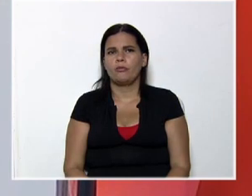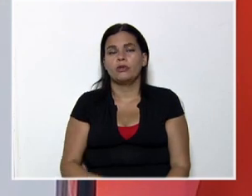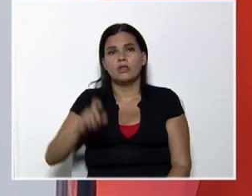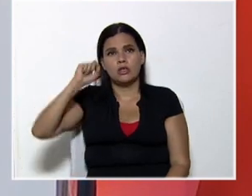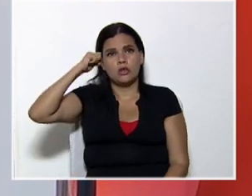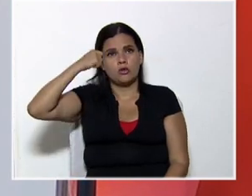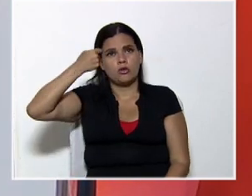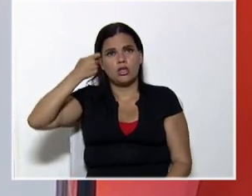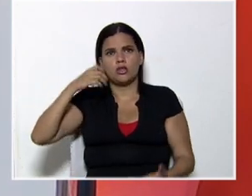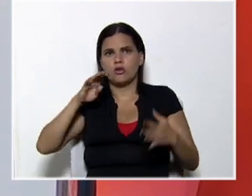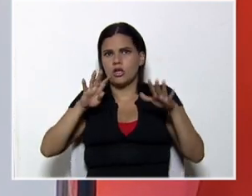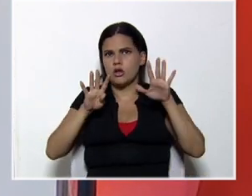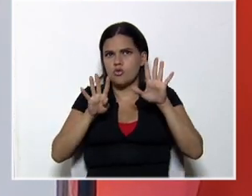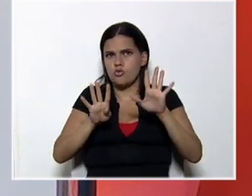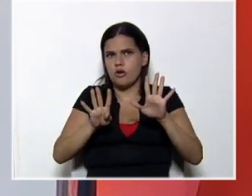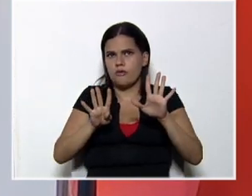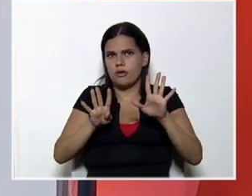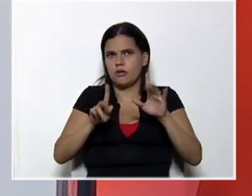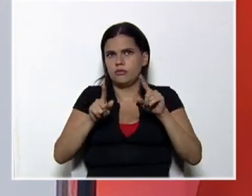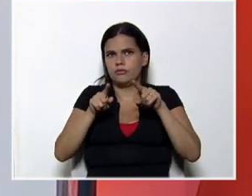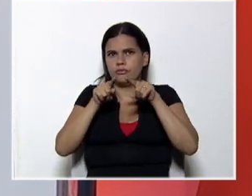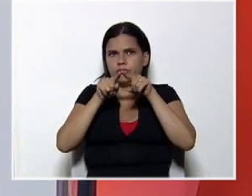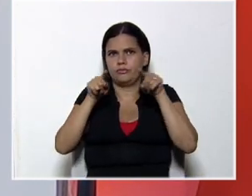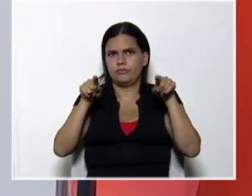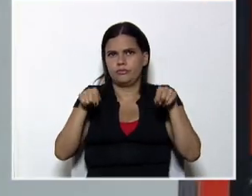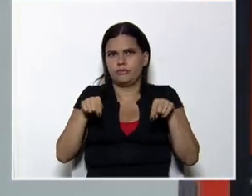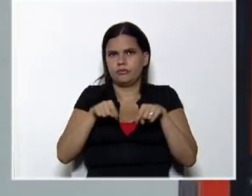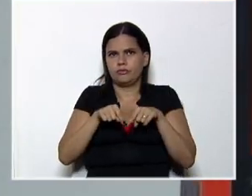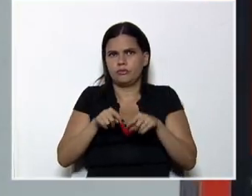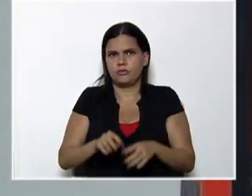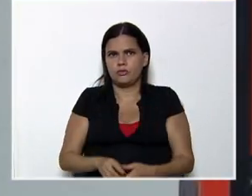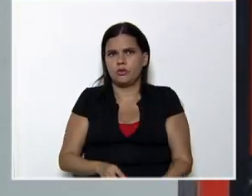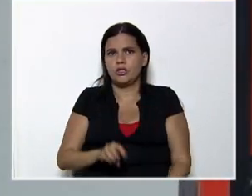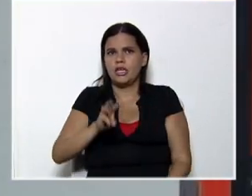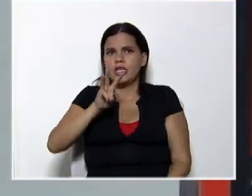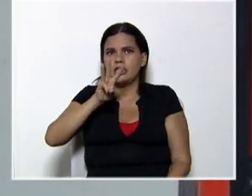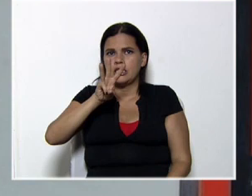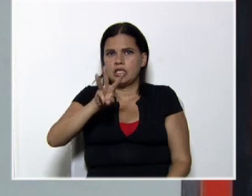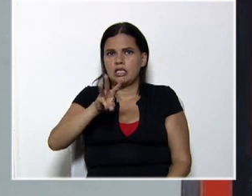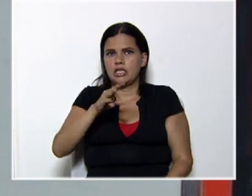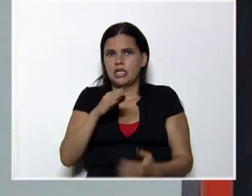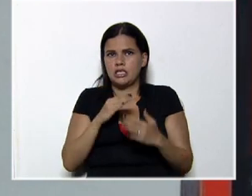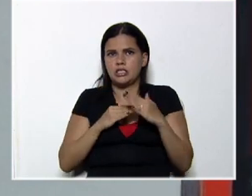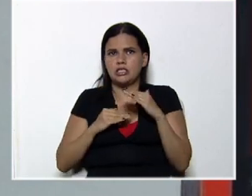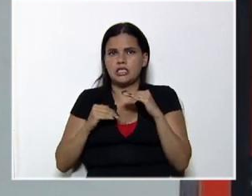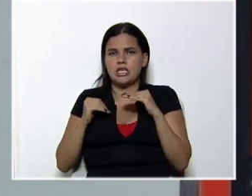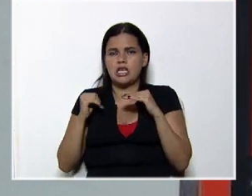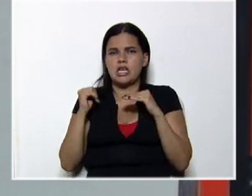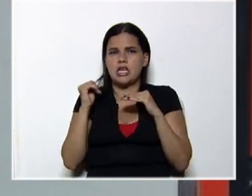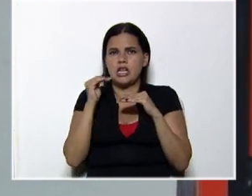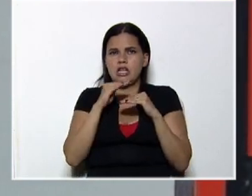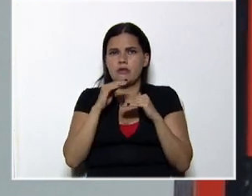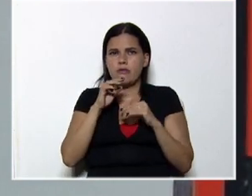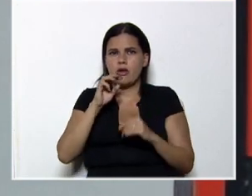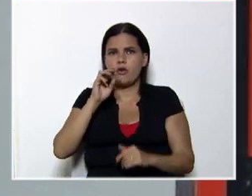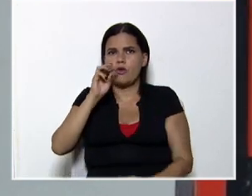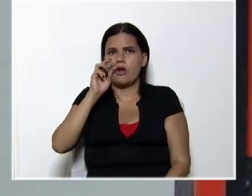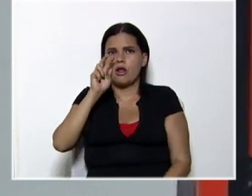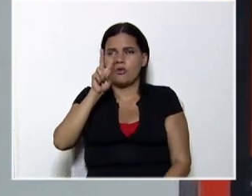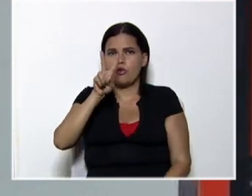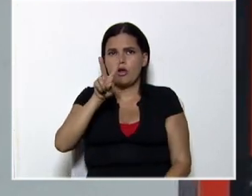9 es un cuadrado, sería 3 al cuadrado, pasamos esta cantidad que está